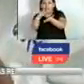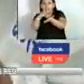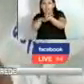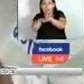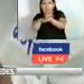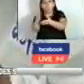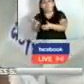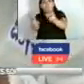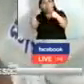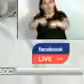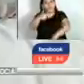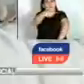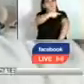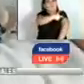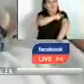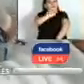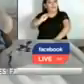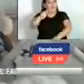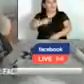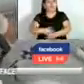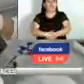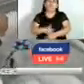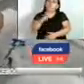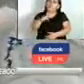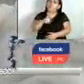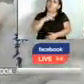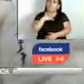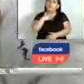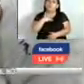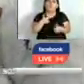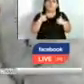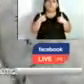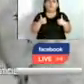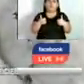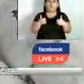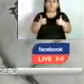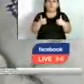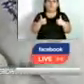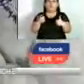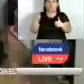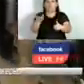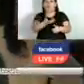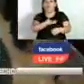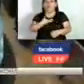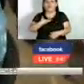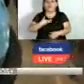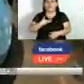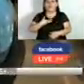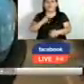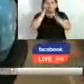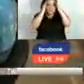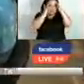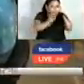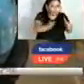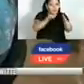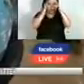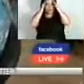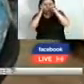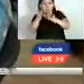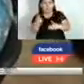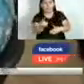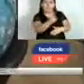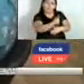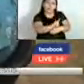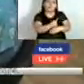que volver a la segunda dosis. Lo que nos satisface, porque en realidad somos los de choque para la atención a nuestros pacientes, y